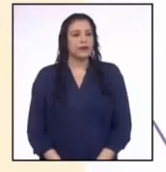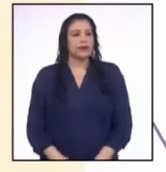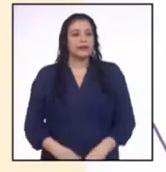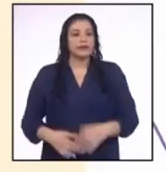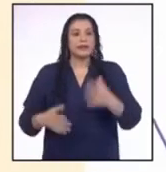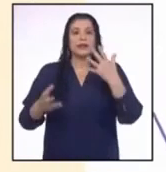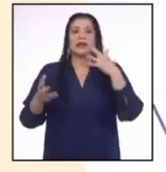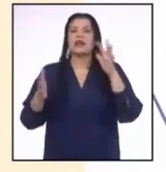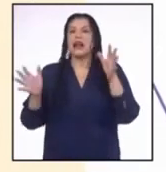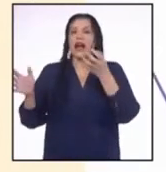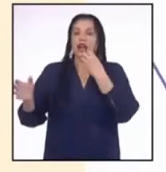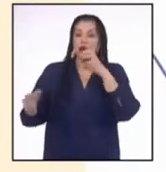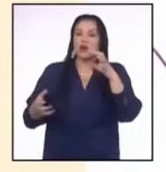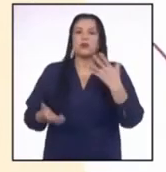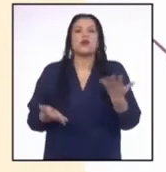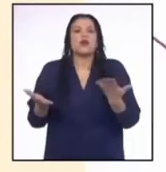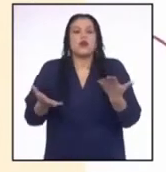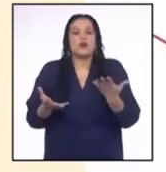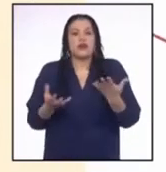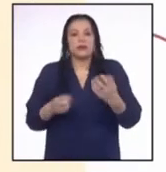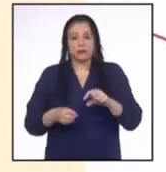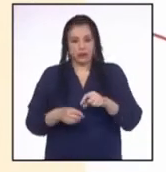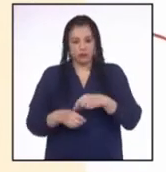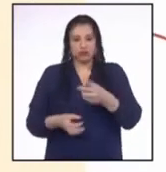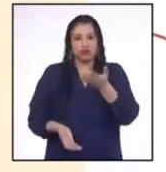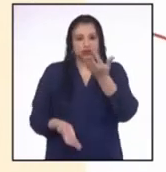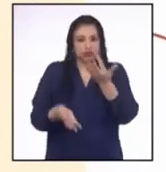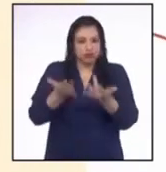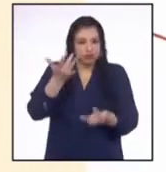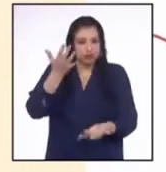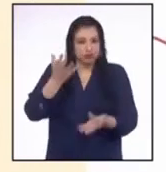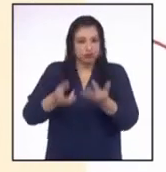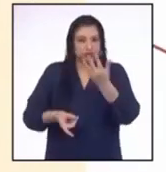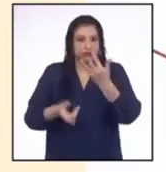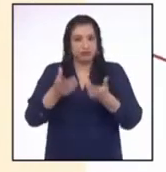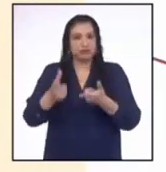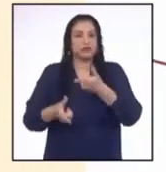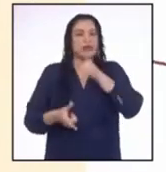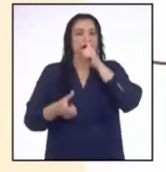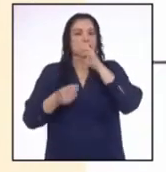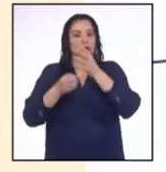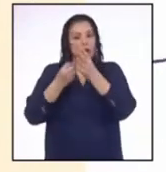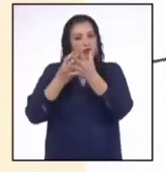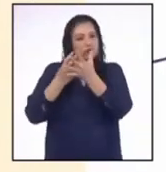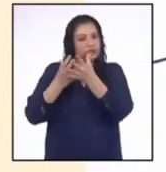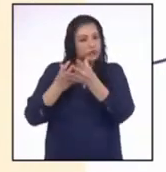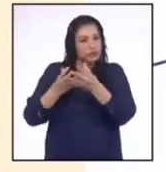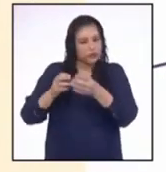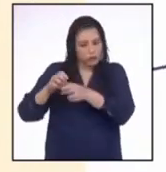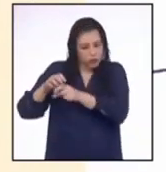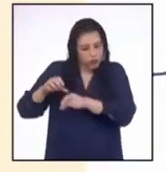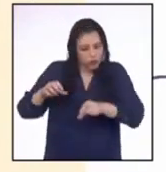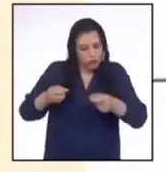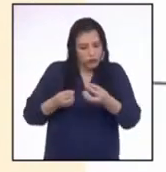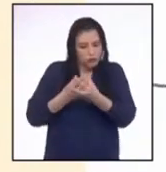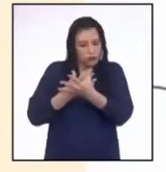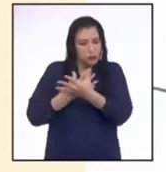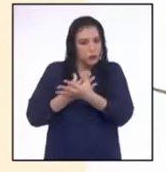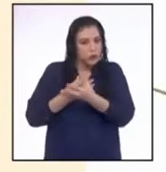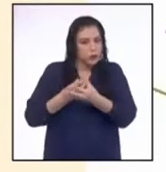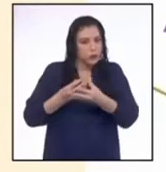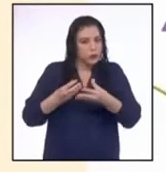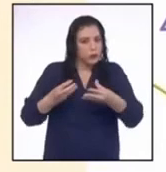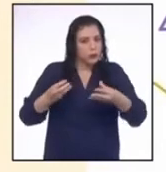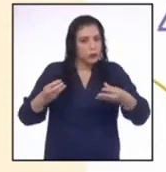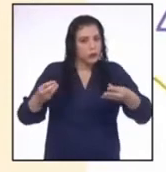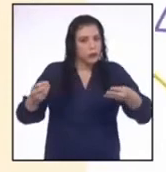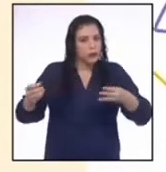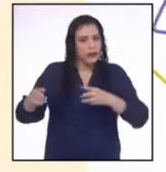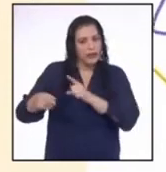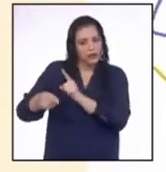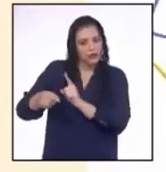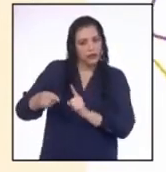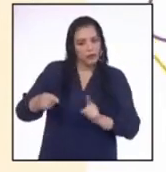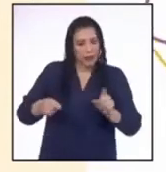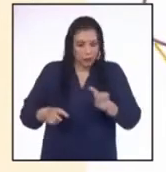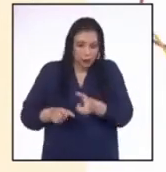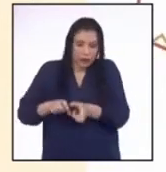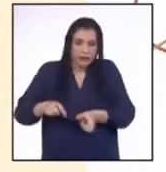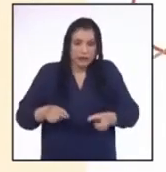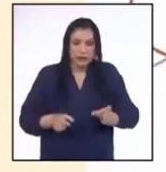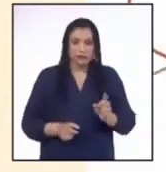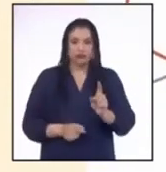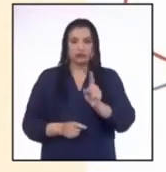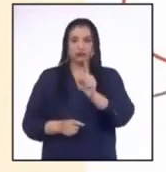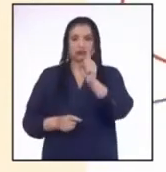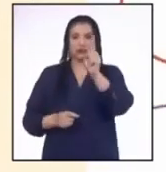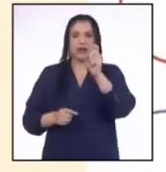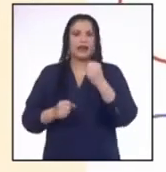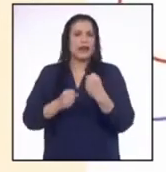es producido por el combustible quemado, evapora el agua que pasa por unos tubos, ese vapor es conducido por una cañería.